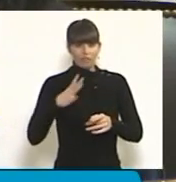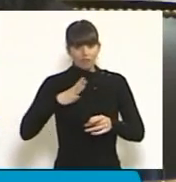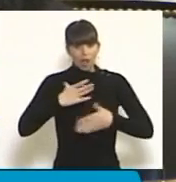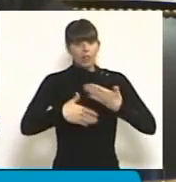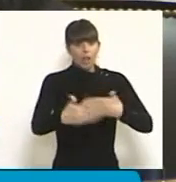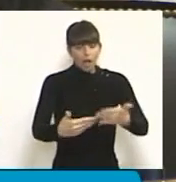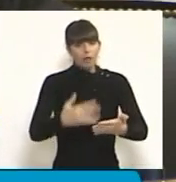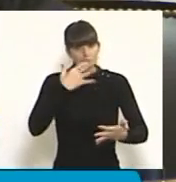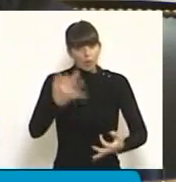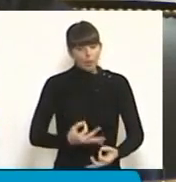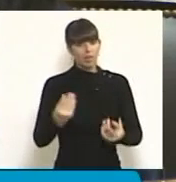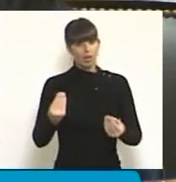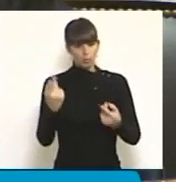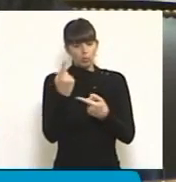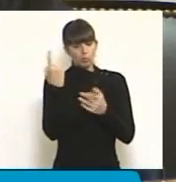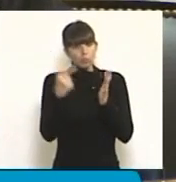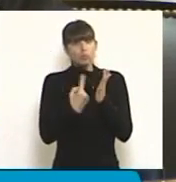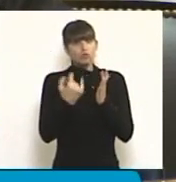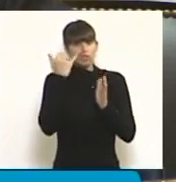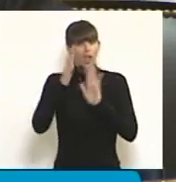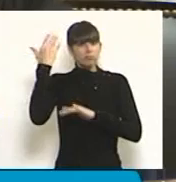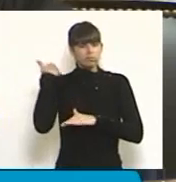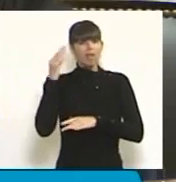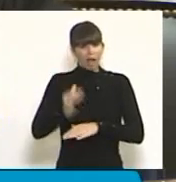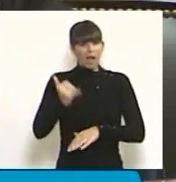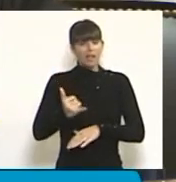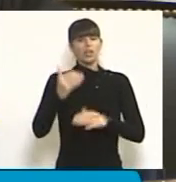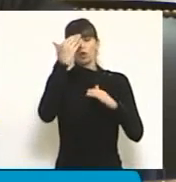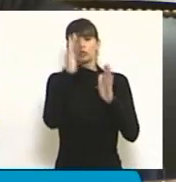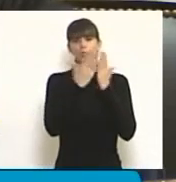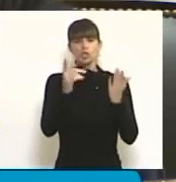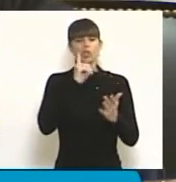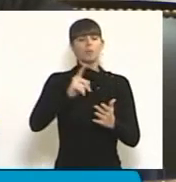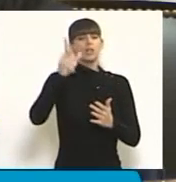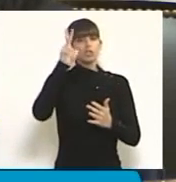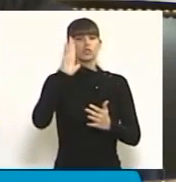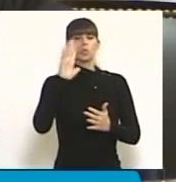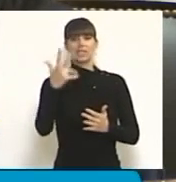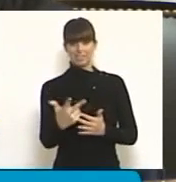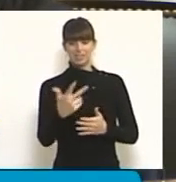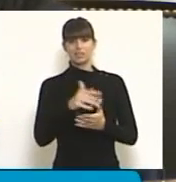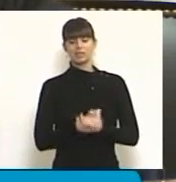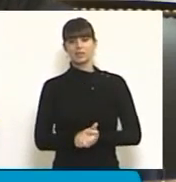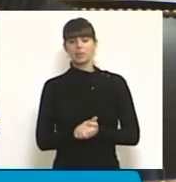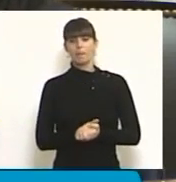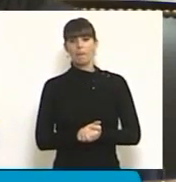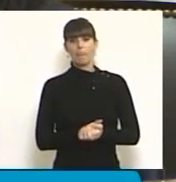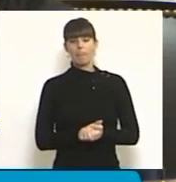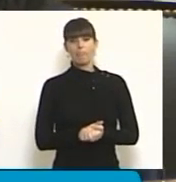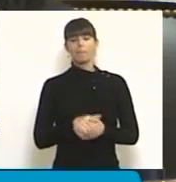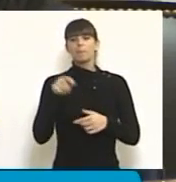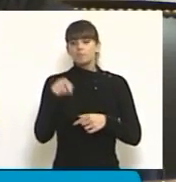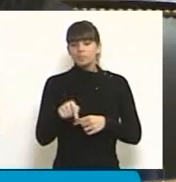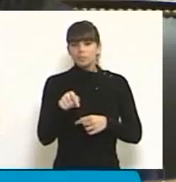ya tiene la Constitución Nacional del año 53. Y nuevamente en este proyecto